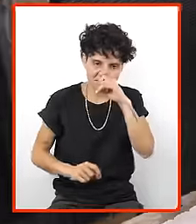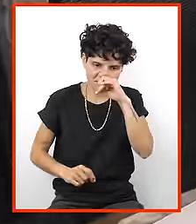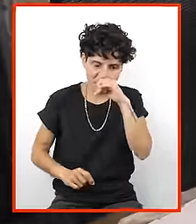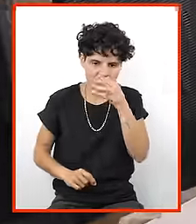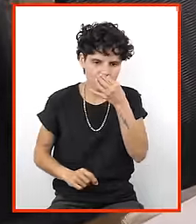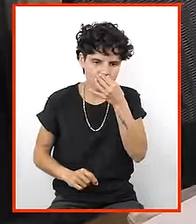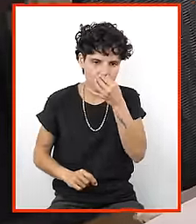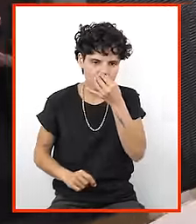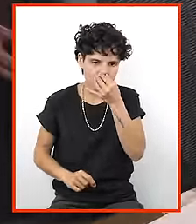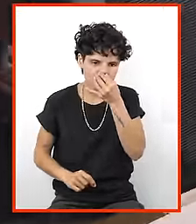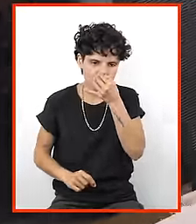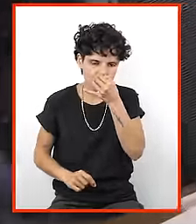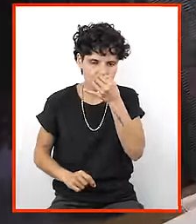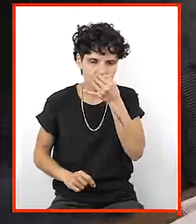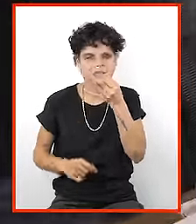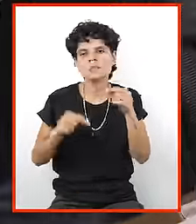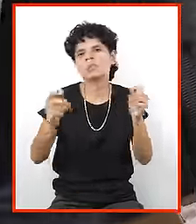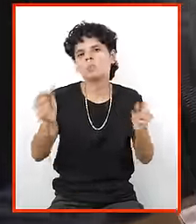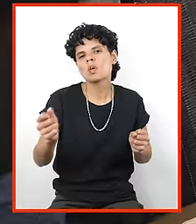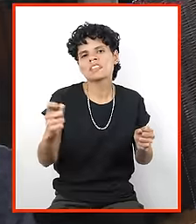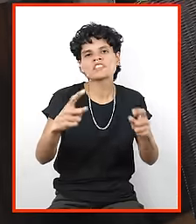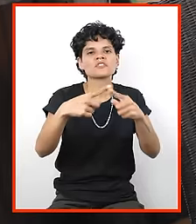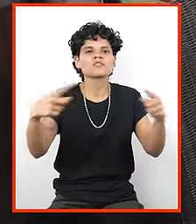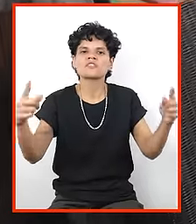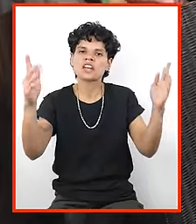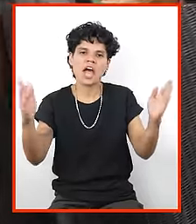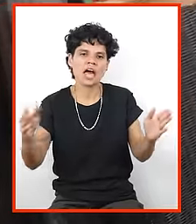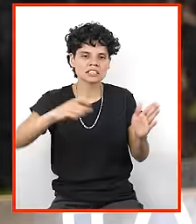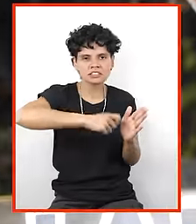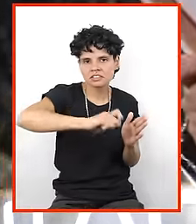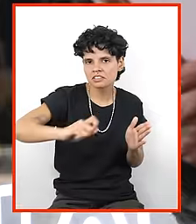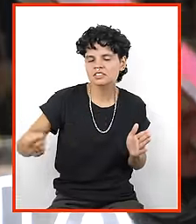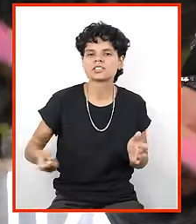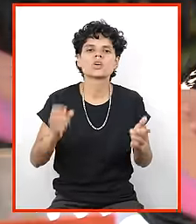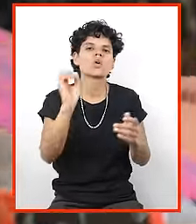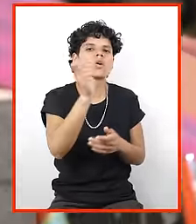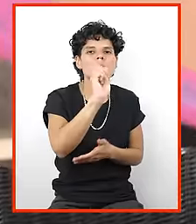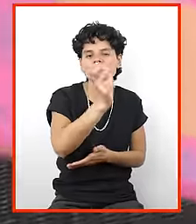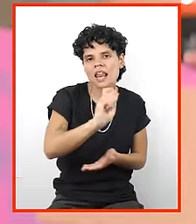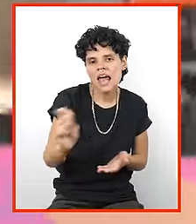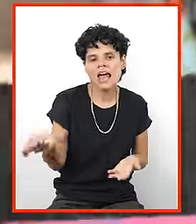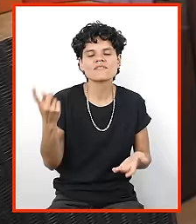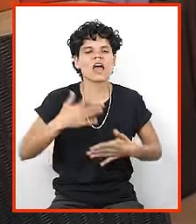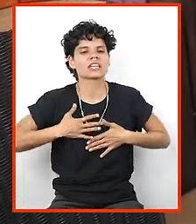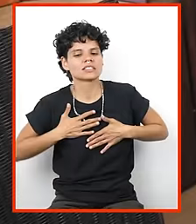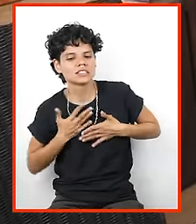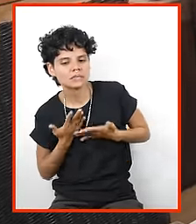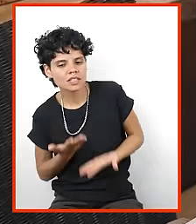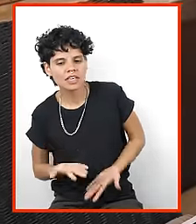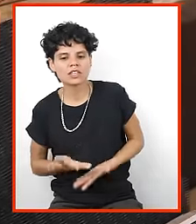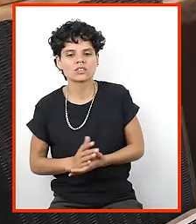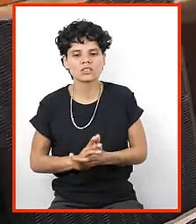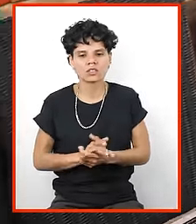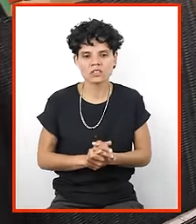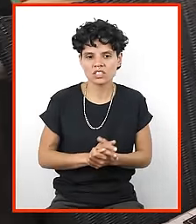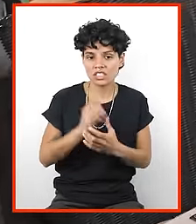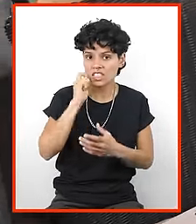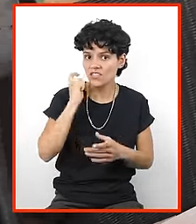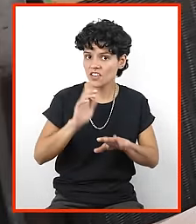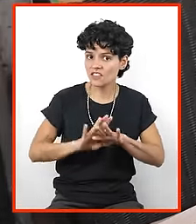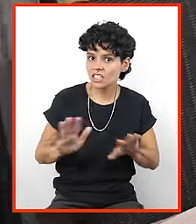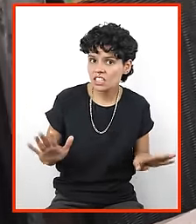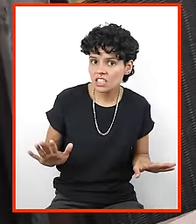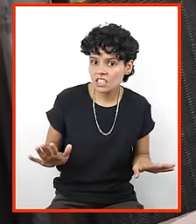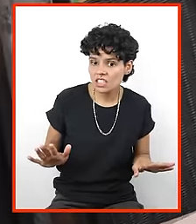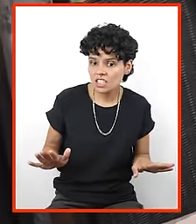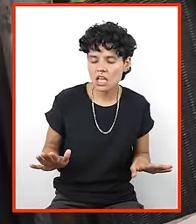Ya. Pero este cuadrito es una frase, unas palabras, un sentimiento. ¿Estamos terminando una emoción. Ya?